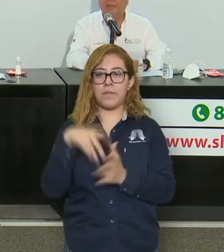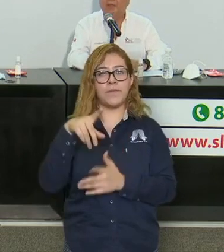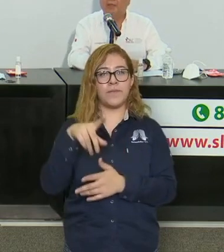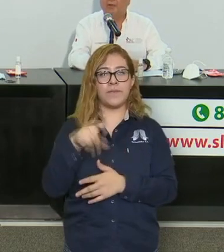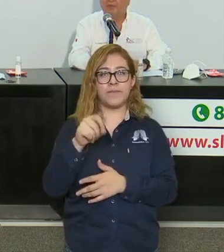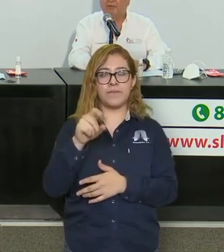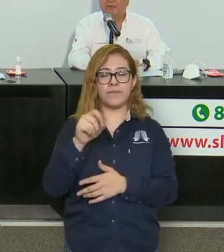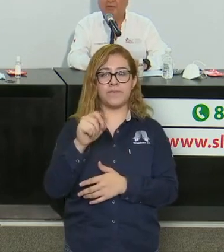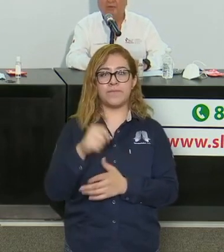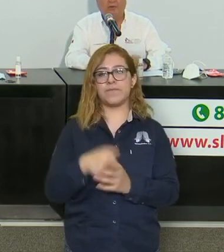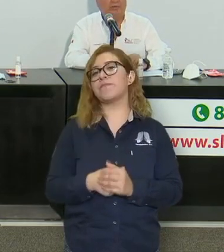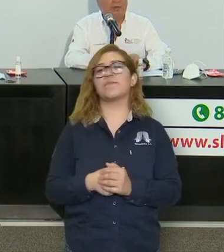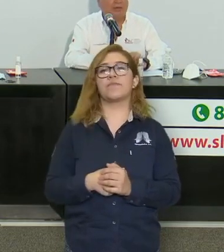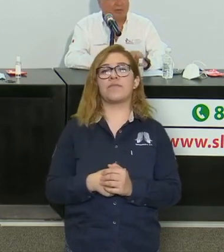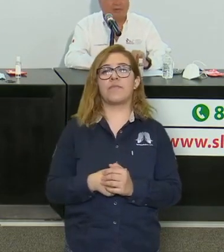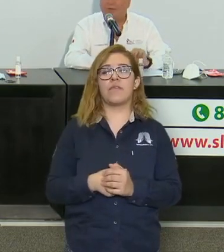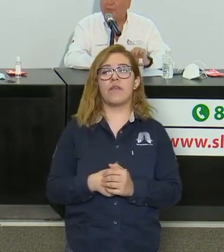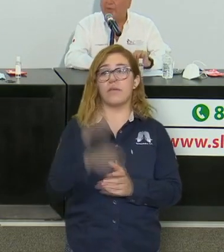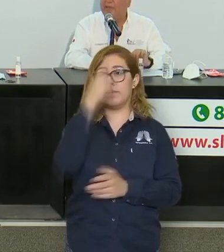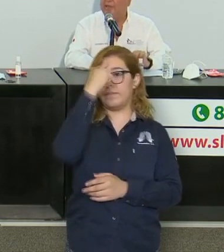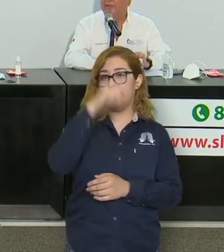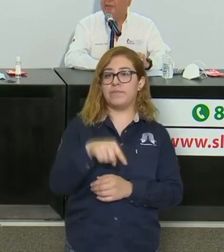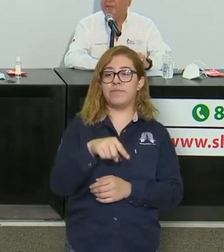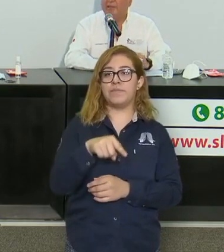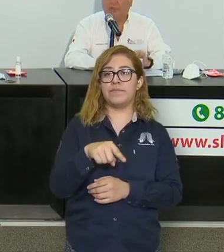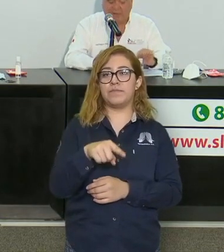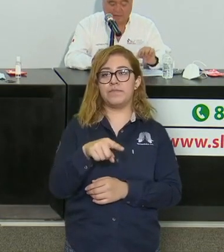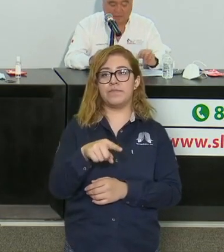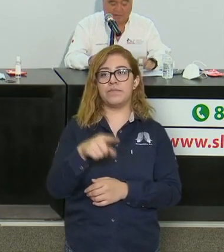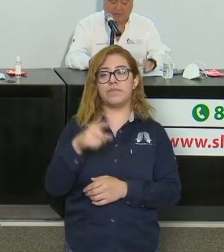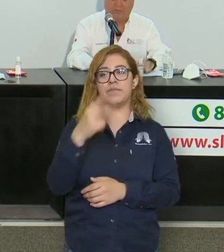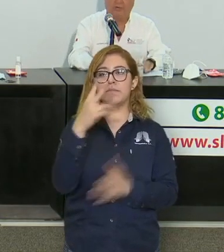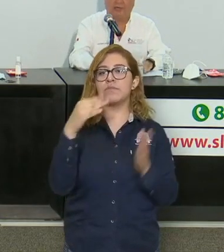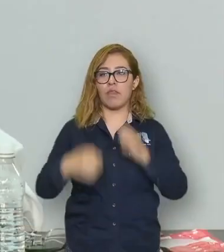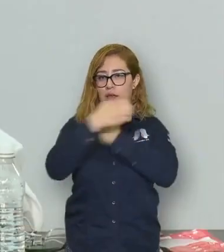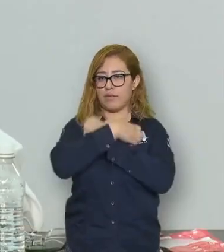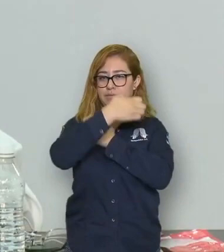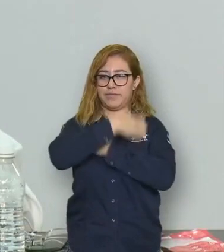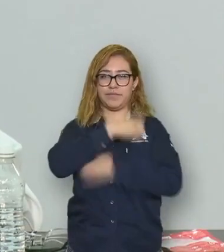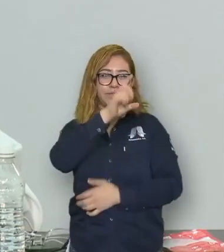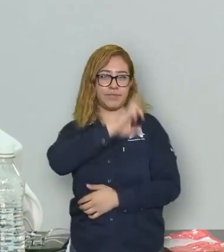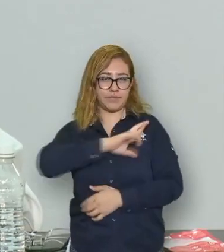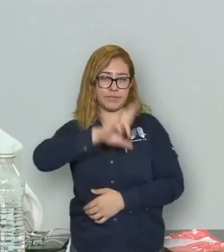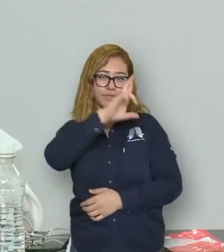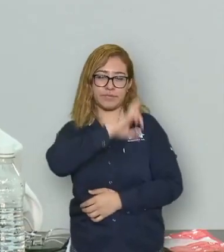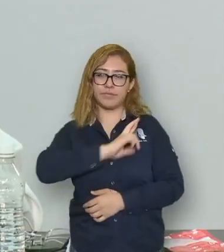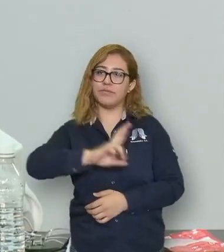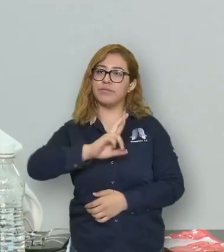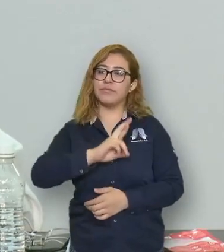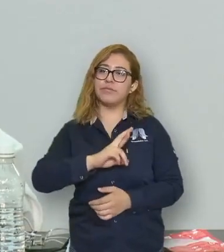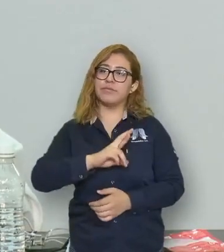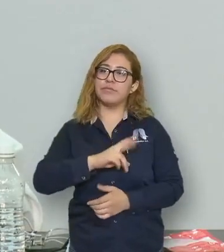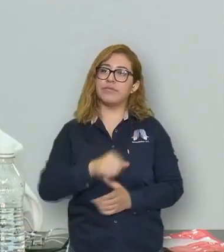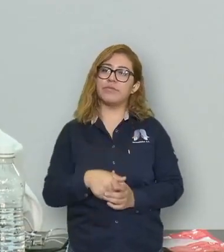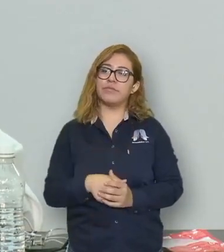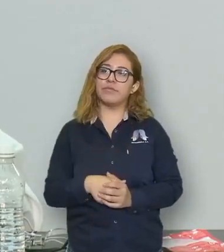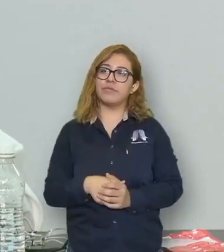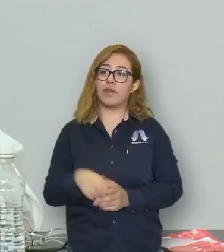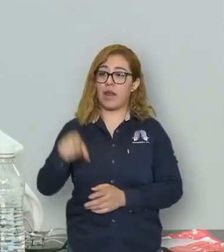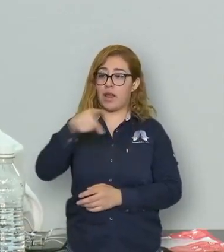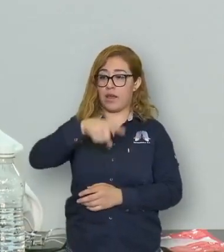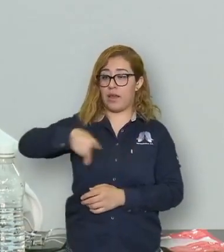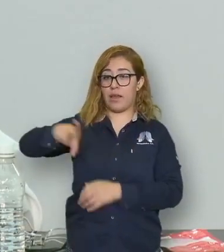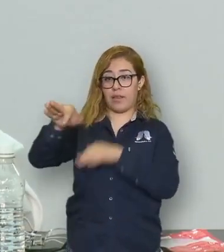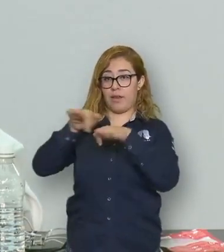en rueda de prensa el titular de la secretaría de educación del gobierno del estado joel ramírez díaz dio a conocer que este viernes